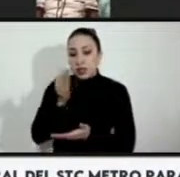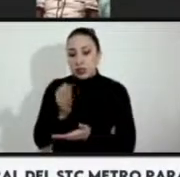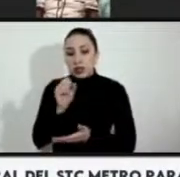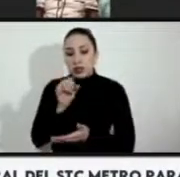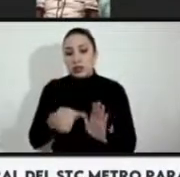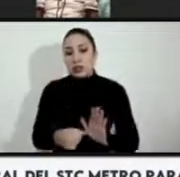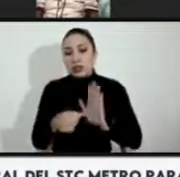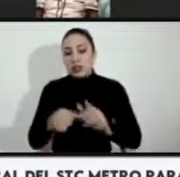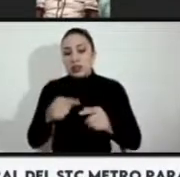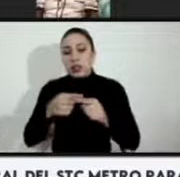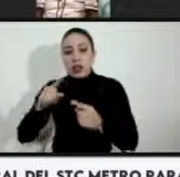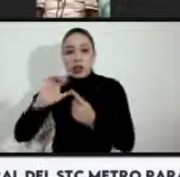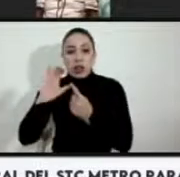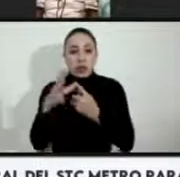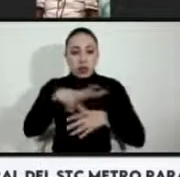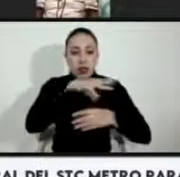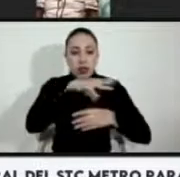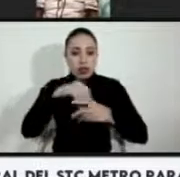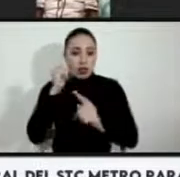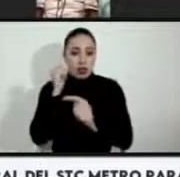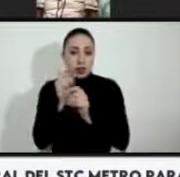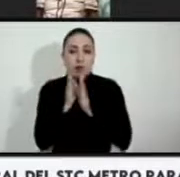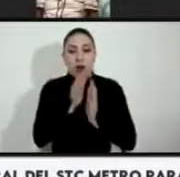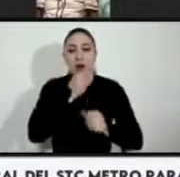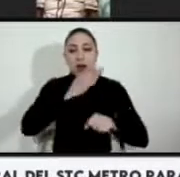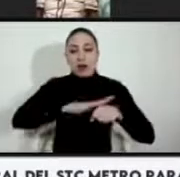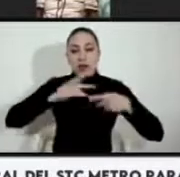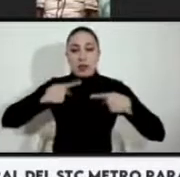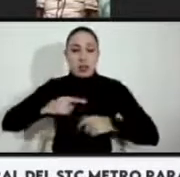las autoridades competentes.